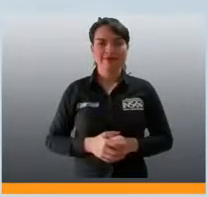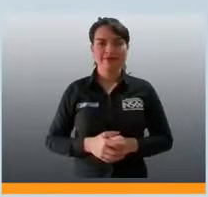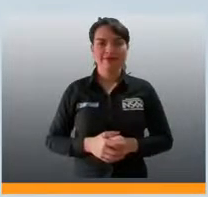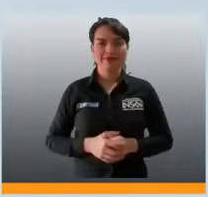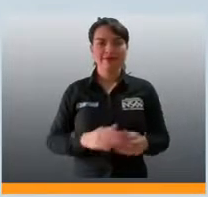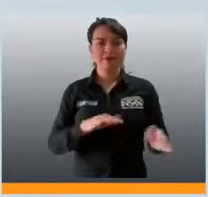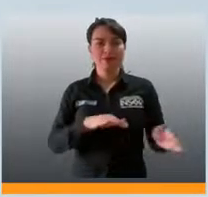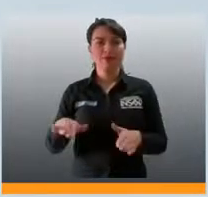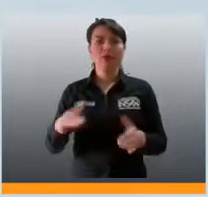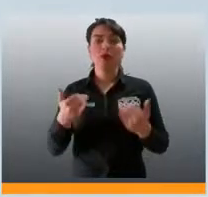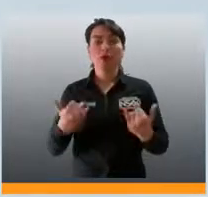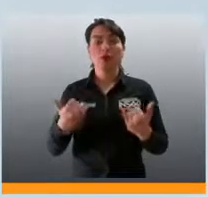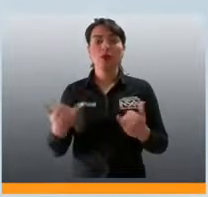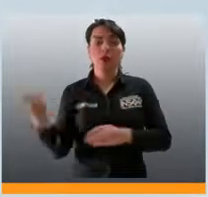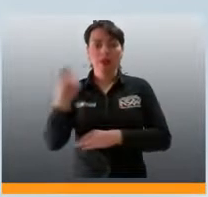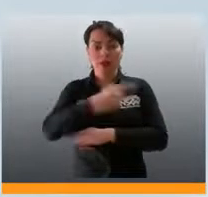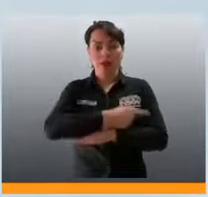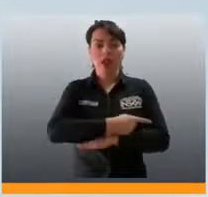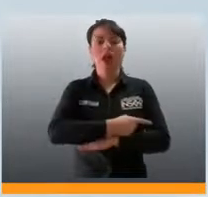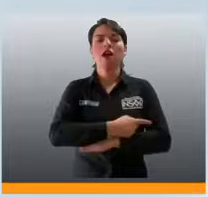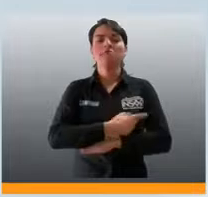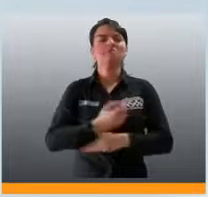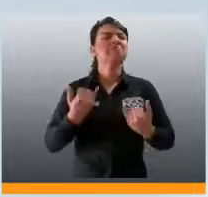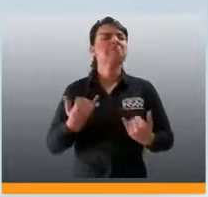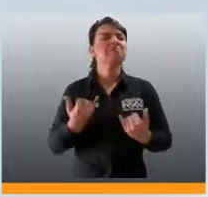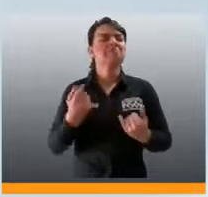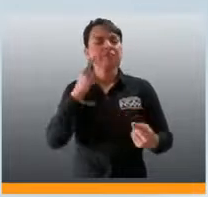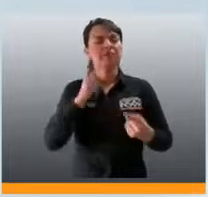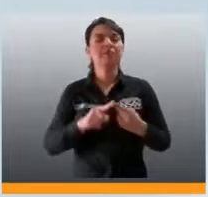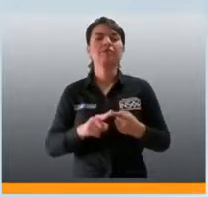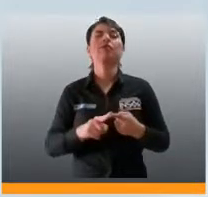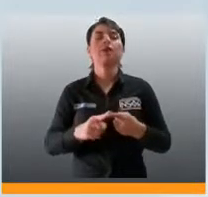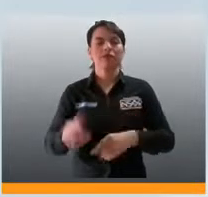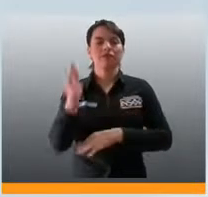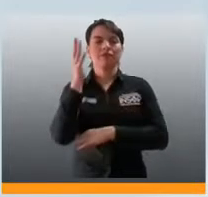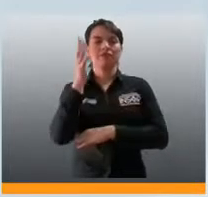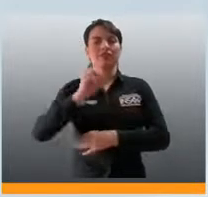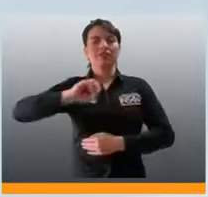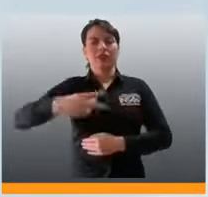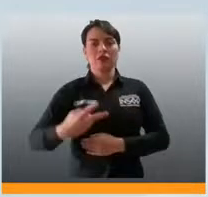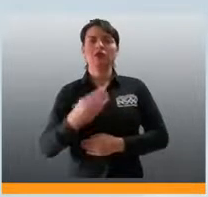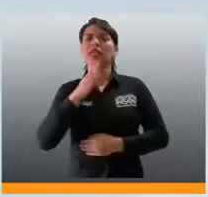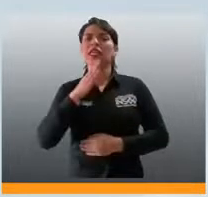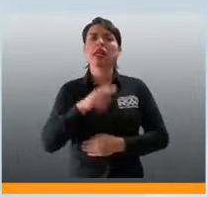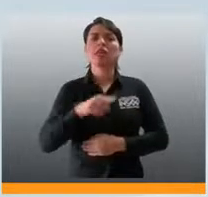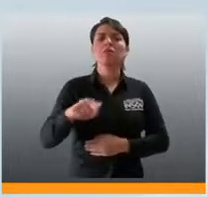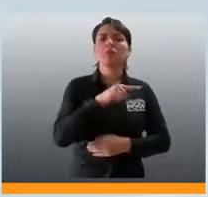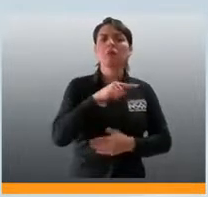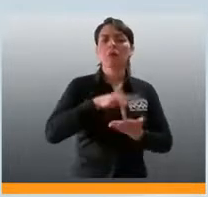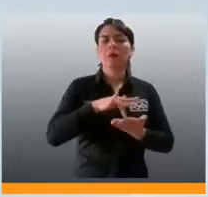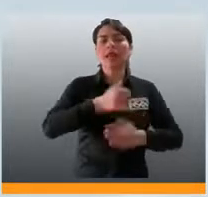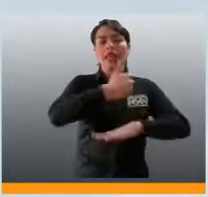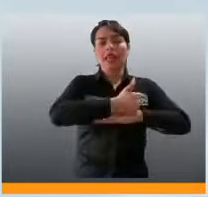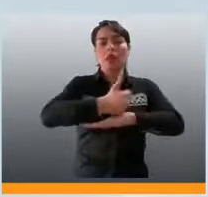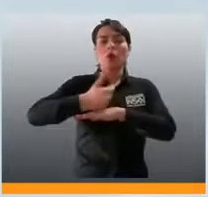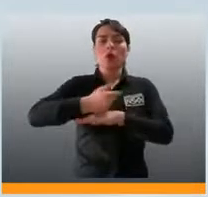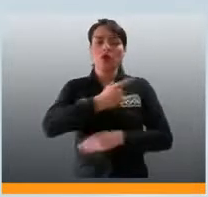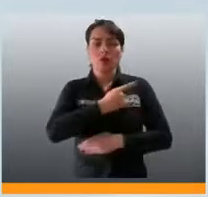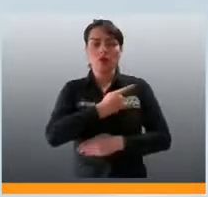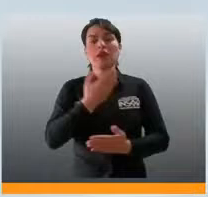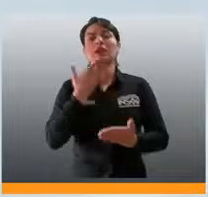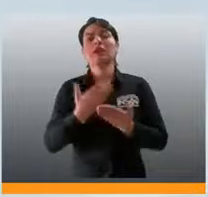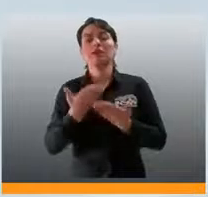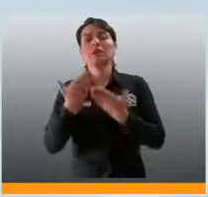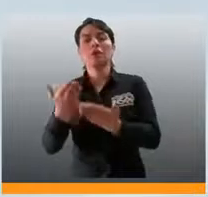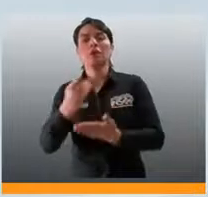Para el día de hoy, estamos aquí para desarrollar el segundo panel de rectores del evento. Agradecemos a los rectores de la Universidad